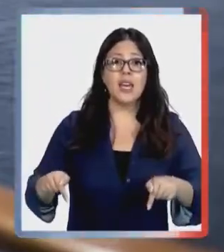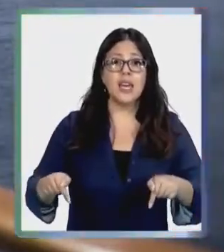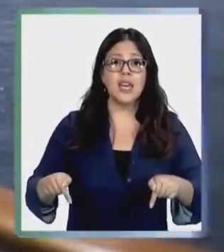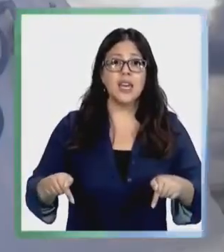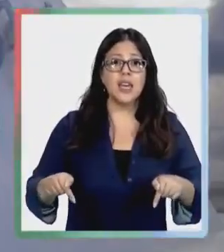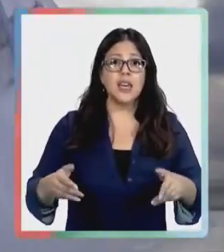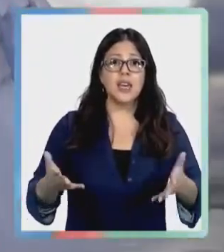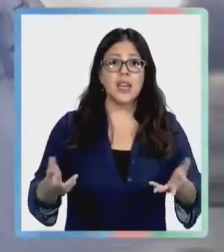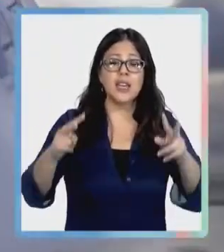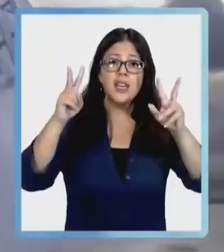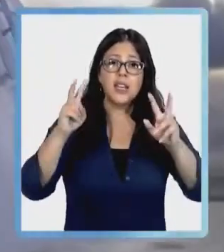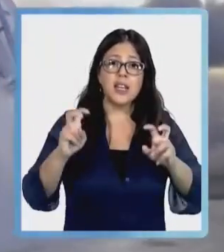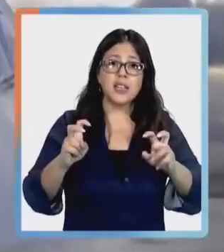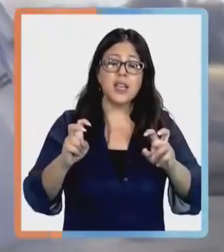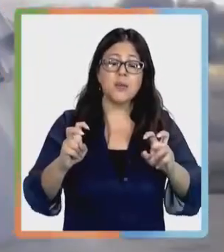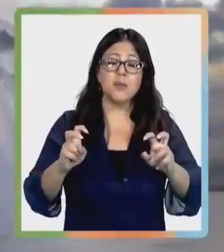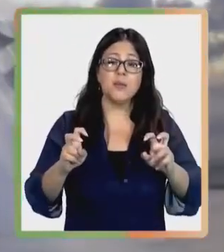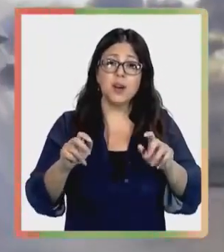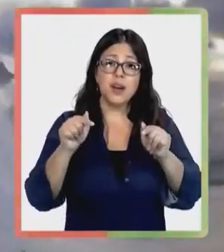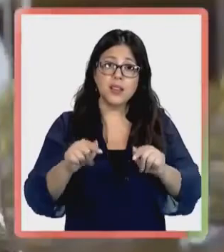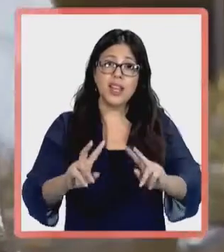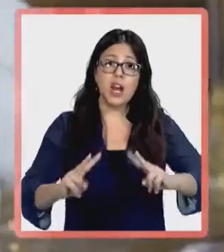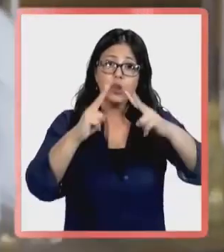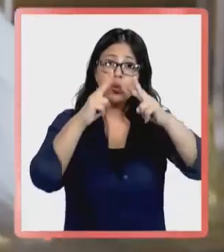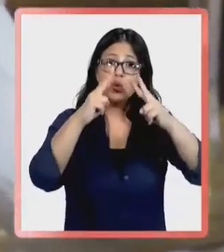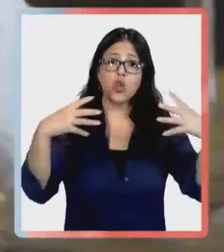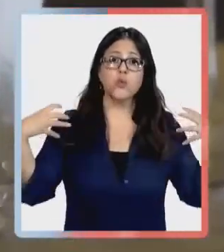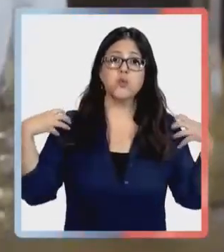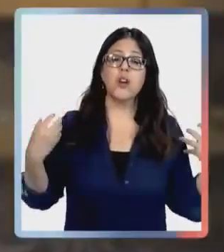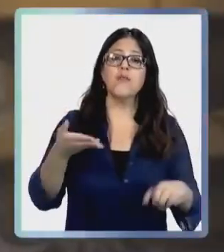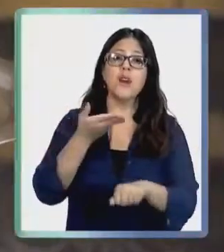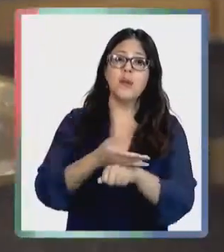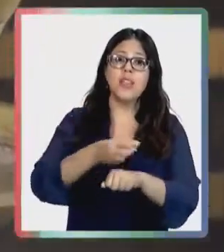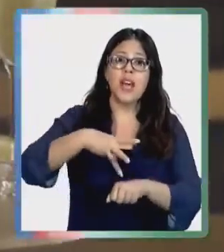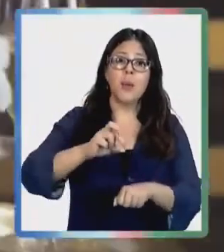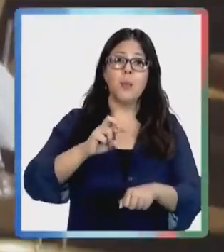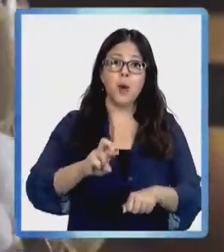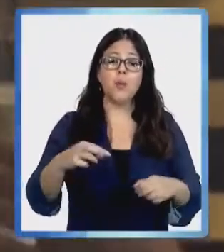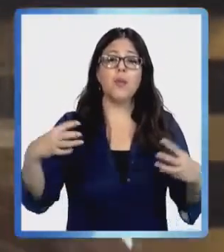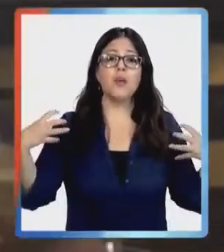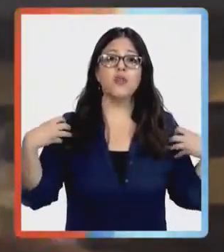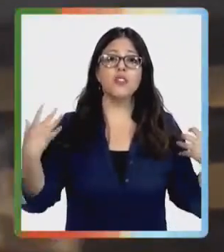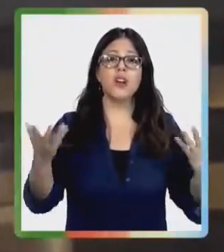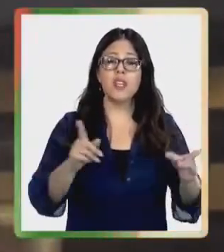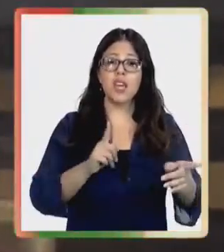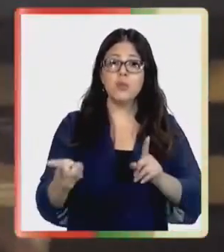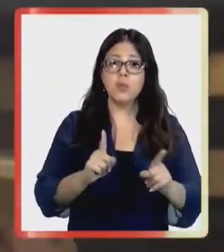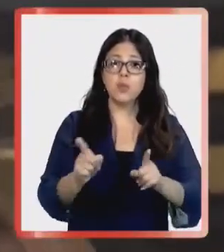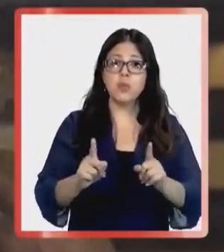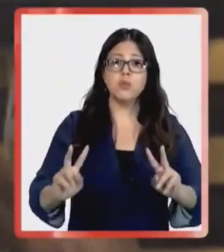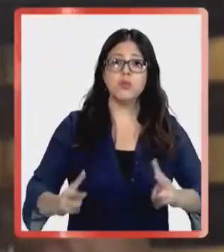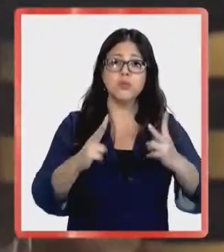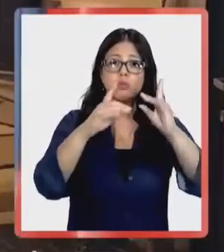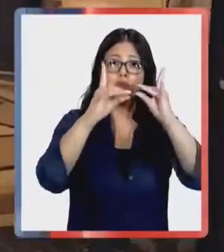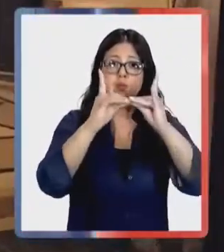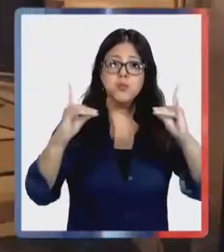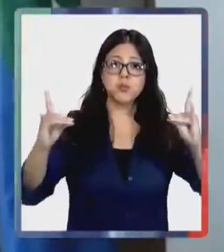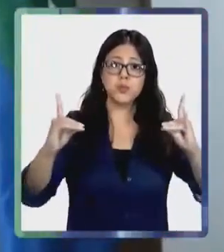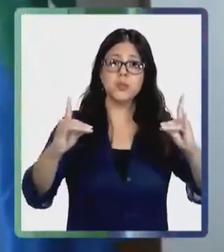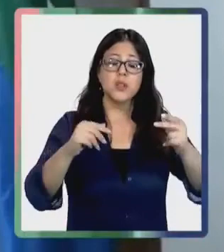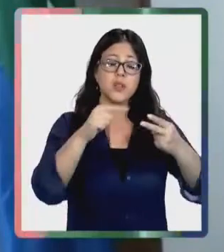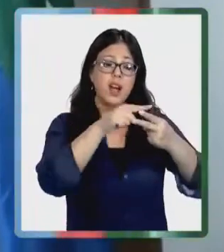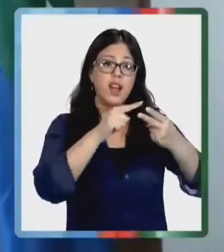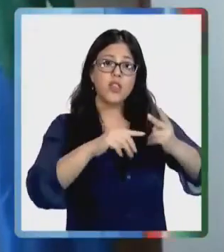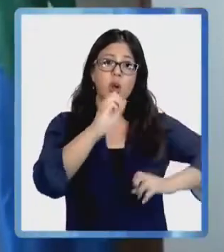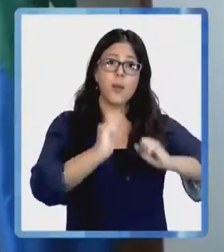MOP encargados de la ejecución del proyecto Puente Chacao y a Empormont para poder aclarar los antecedentes del tema. Es algo que nos preocupa.